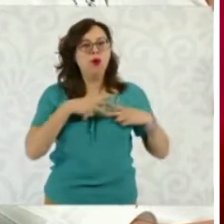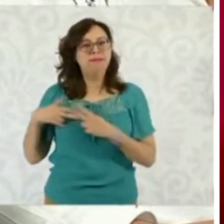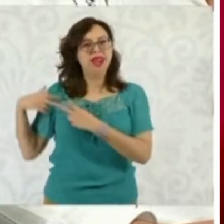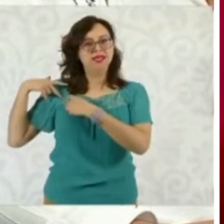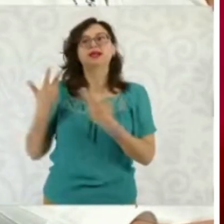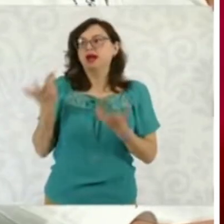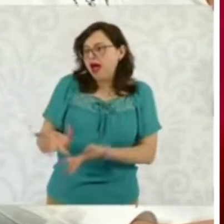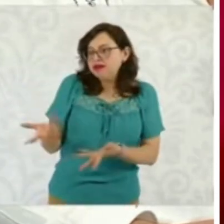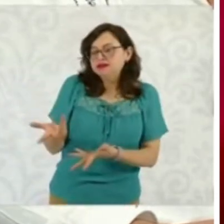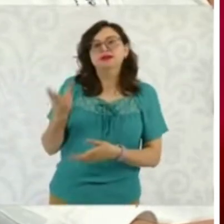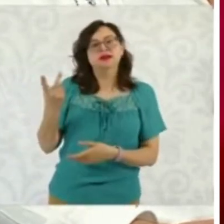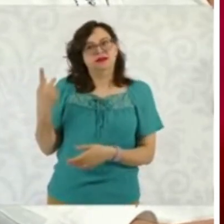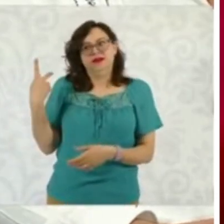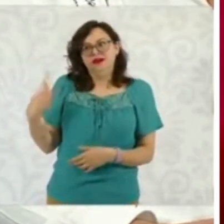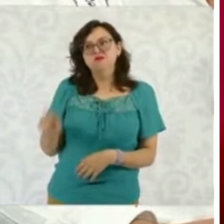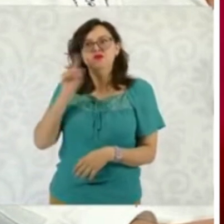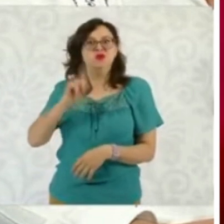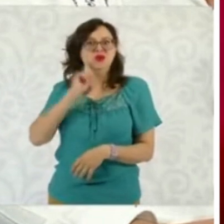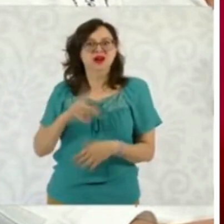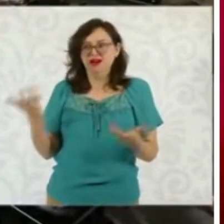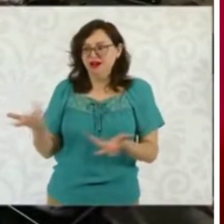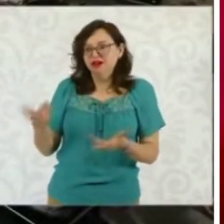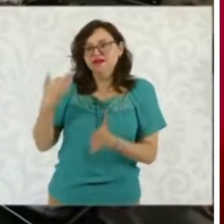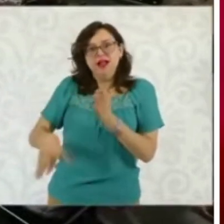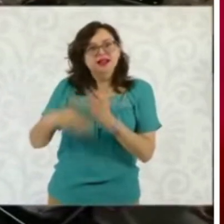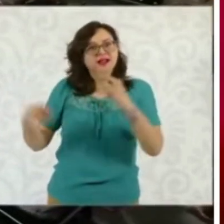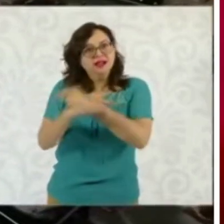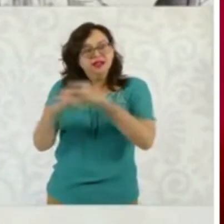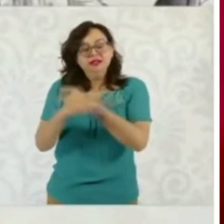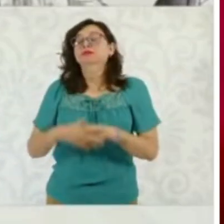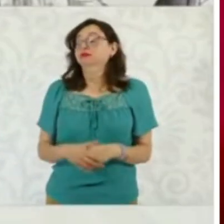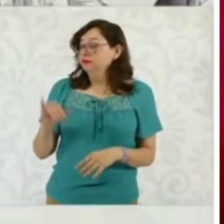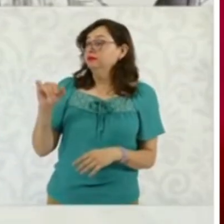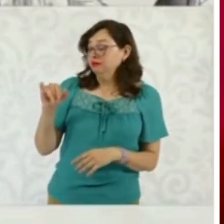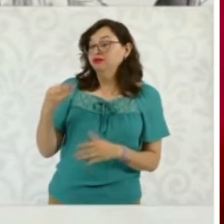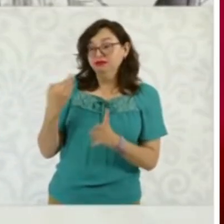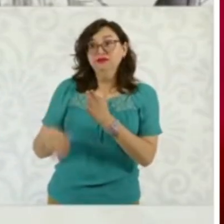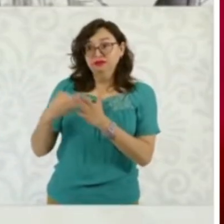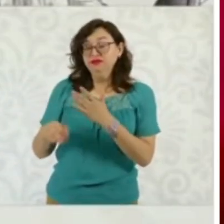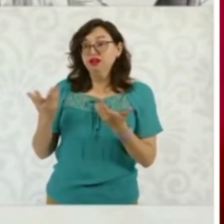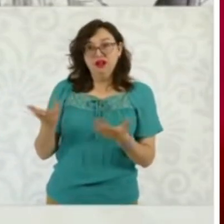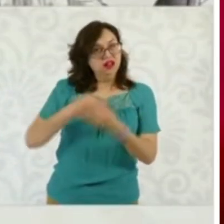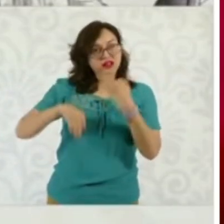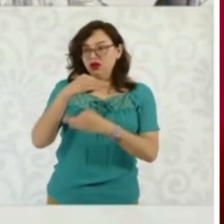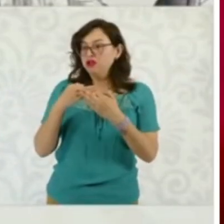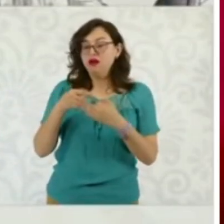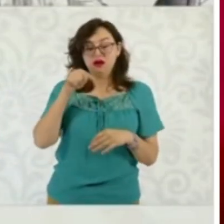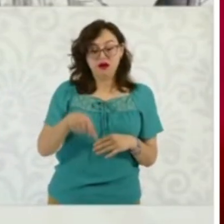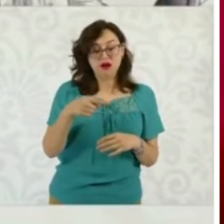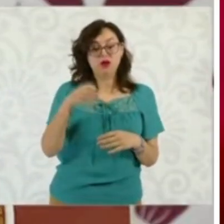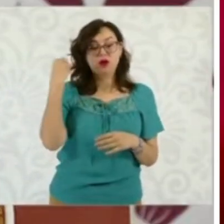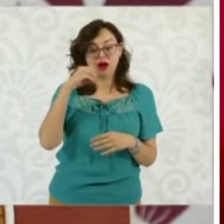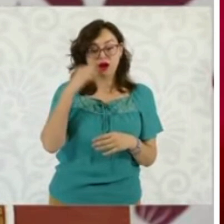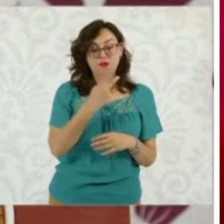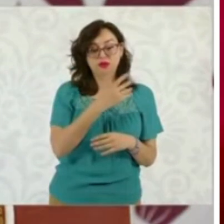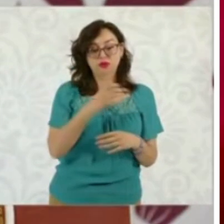tramo que beneficia a las mujeres justamente que hacen estos huipiles. Sí, la idea es terminar todos los tramos que van desde Puerto Escondido,